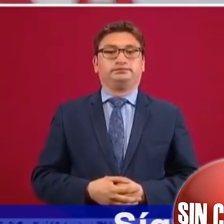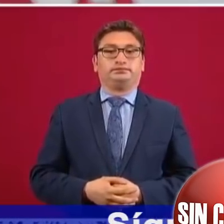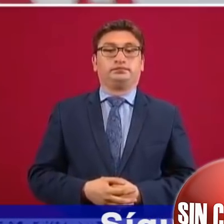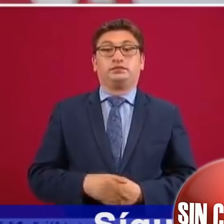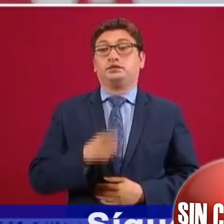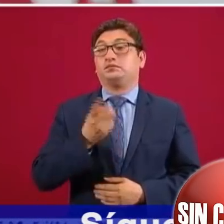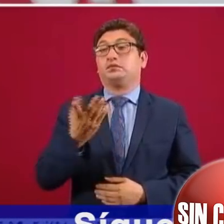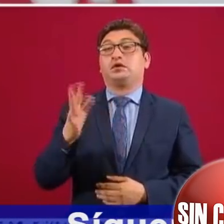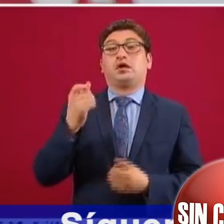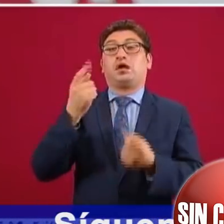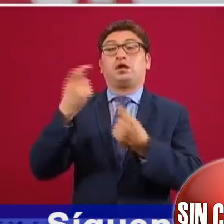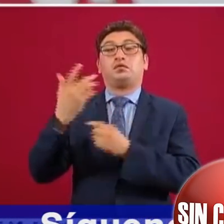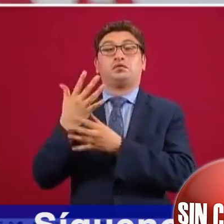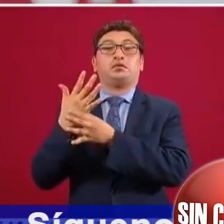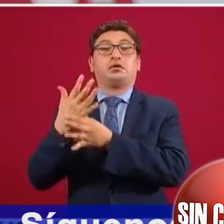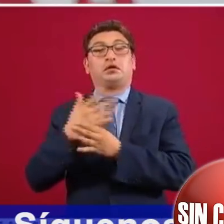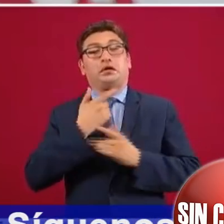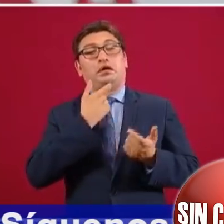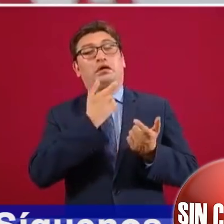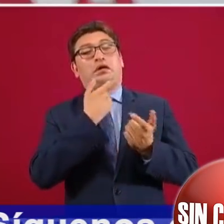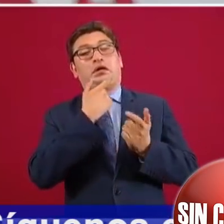dicen que no vamos a poder.